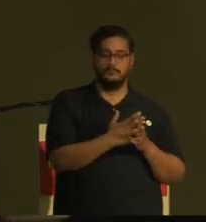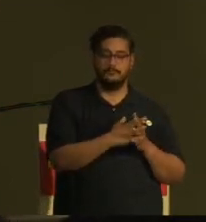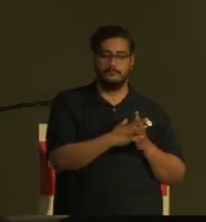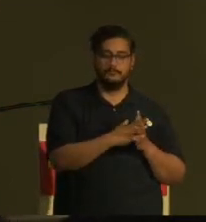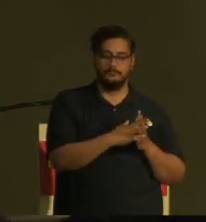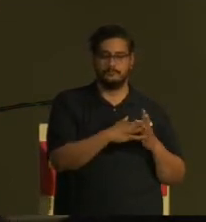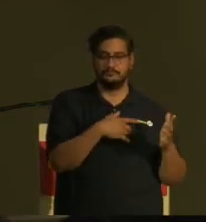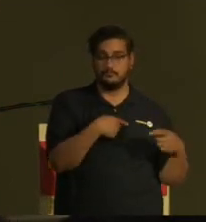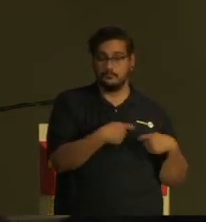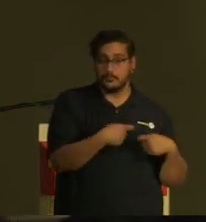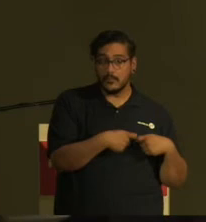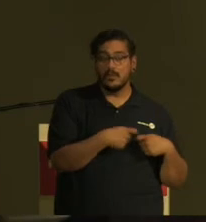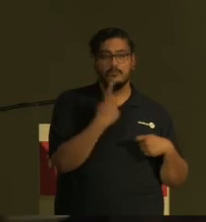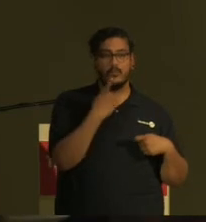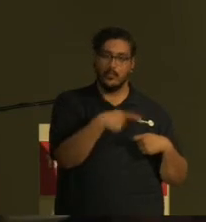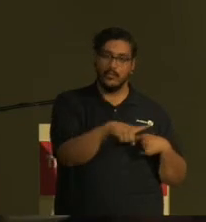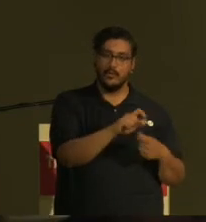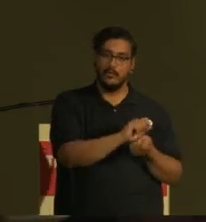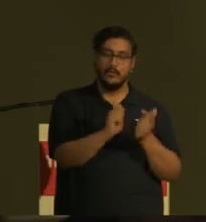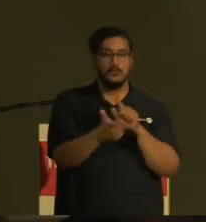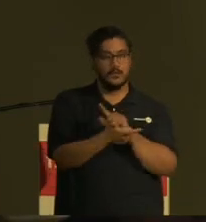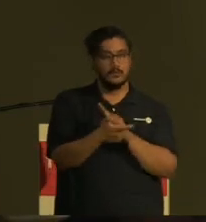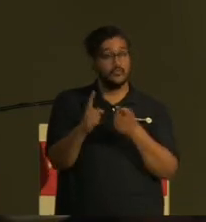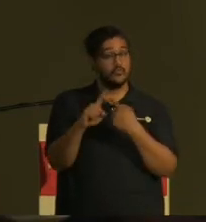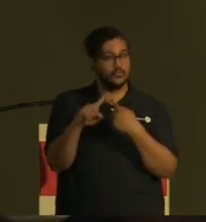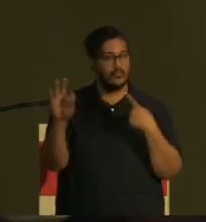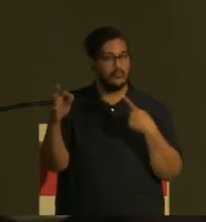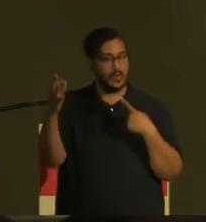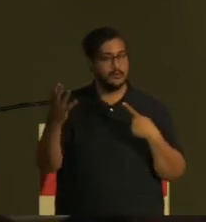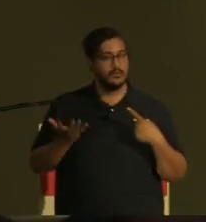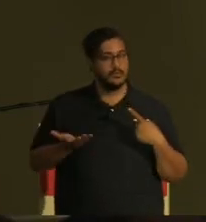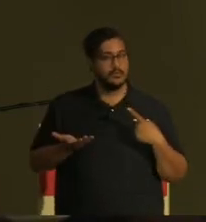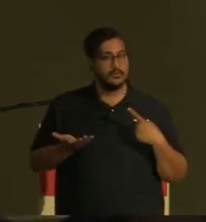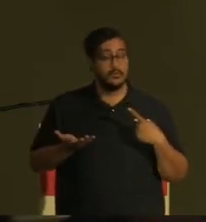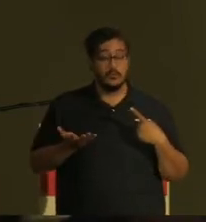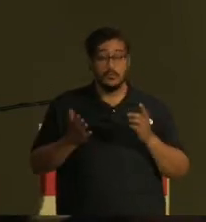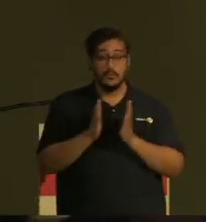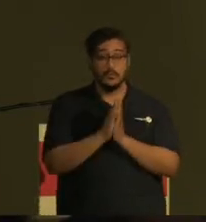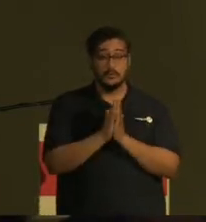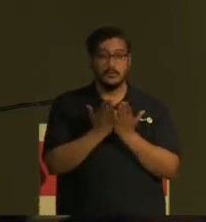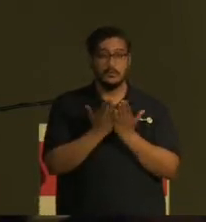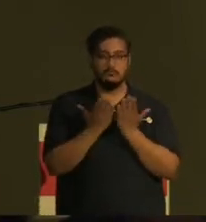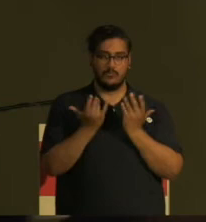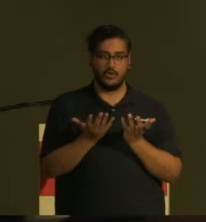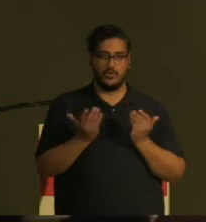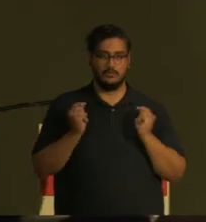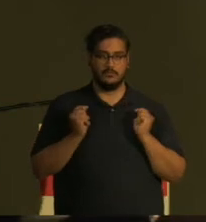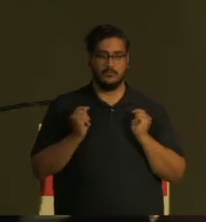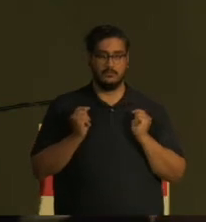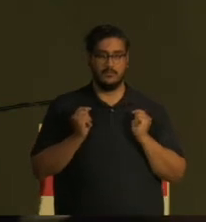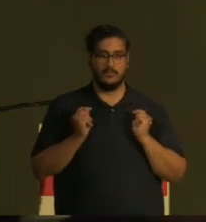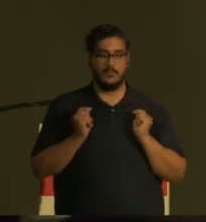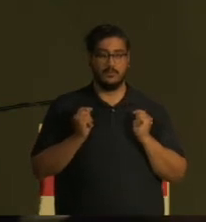en español para que lo tradujeran al francés, y el texto quemarlo para